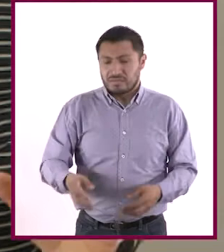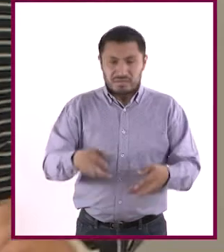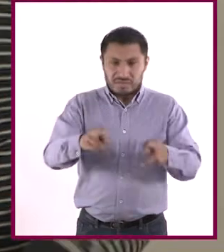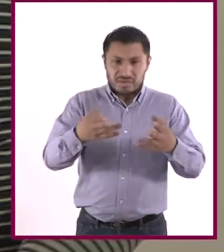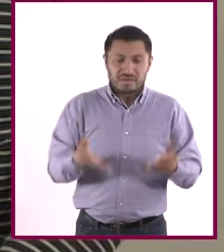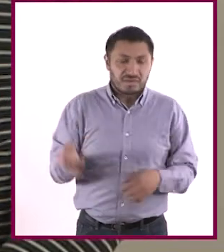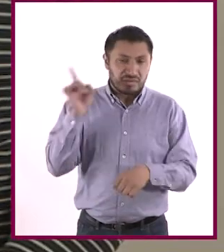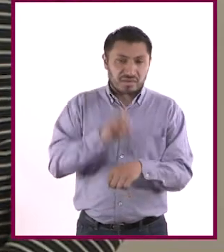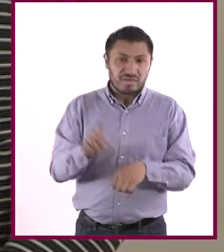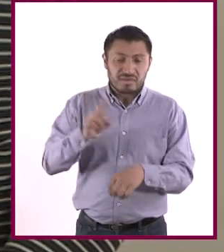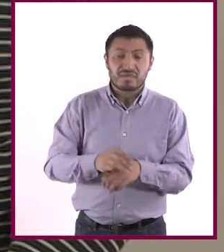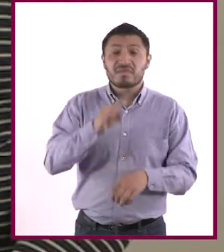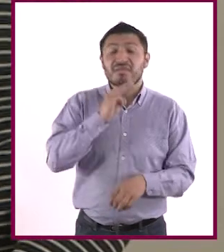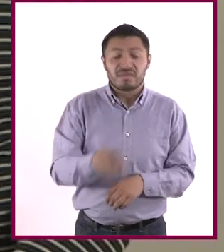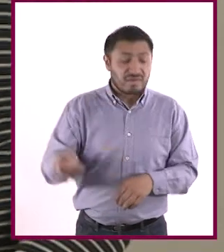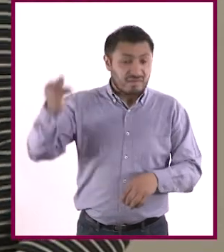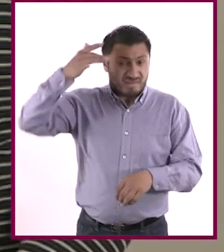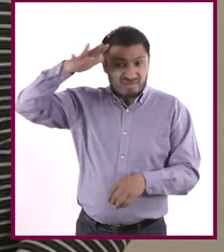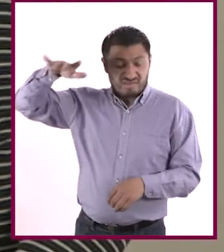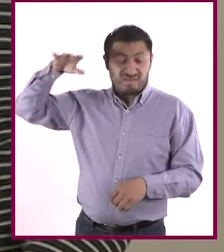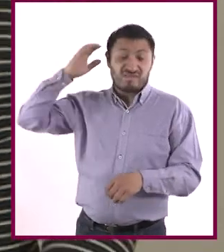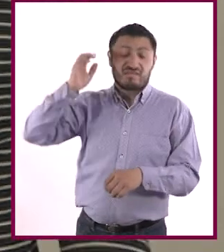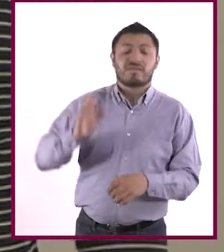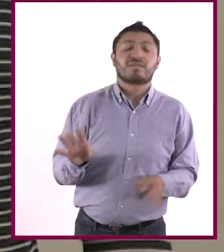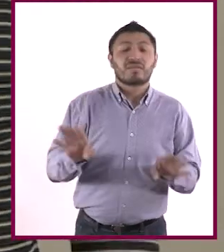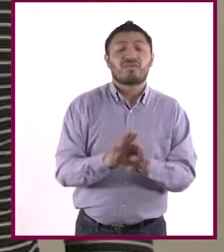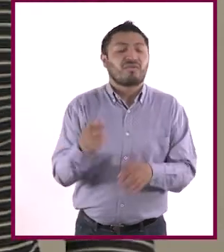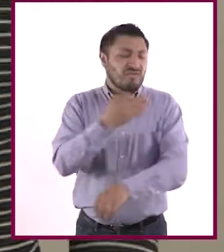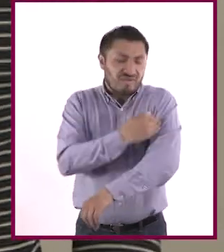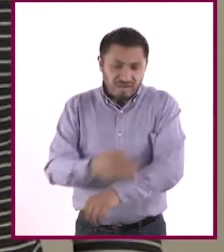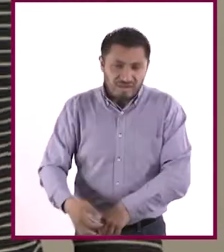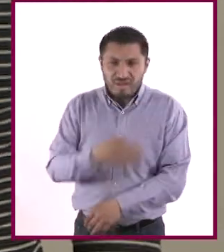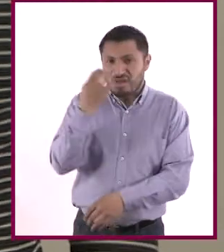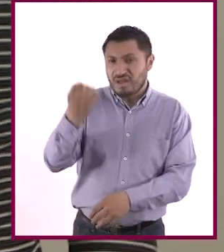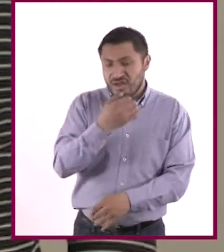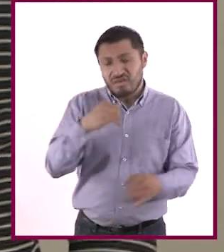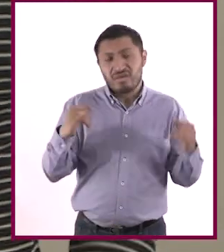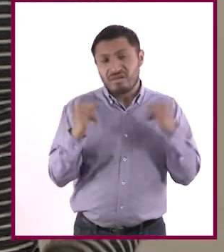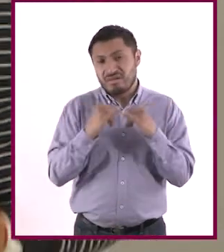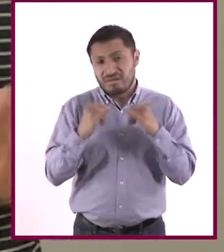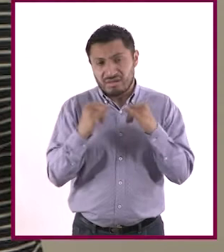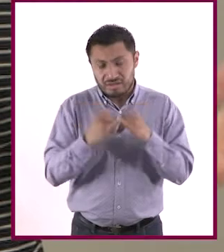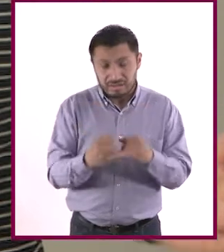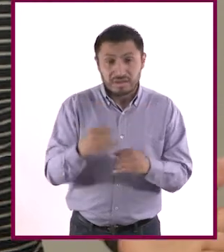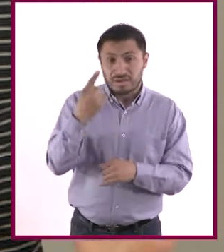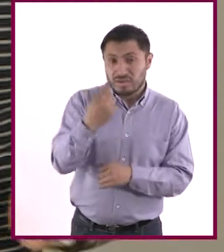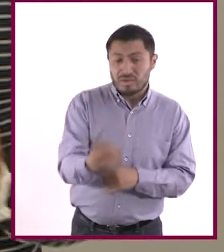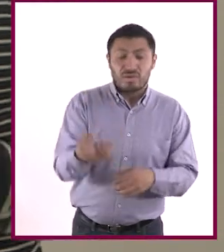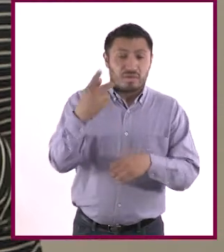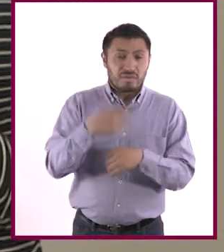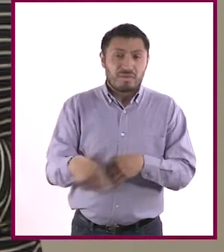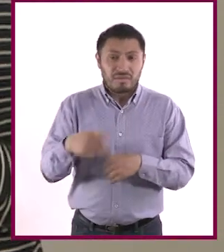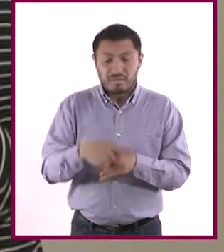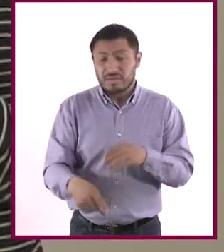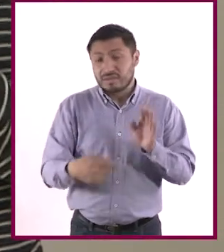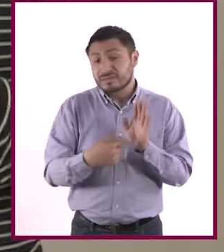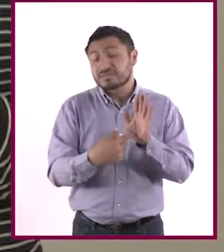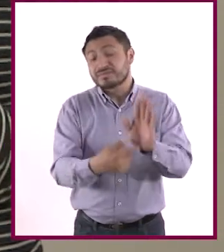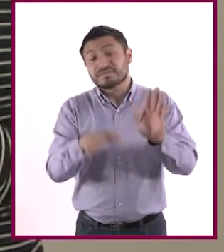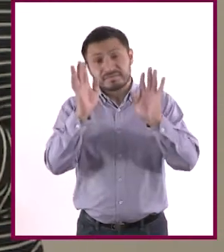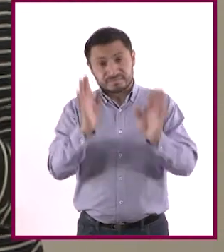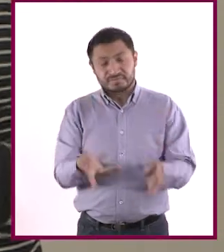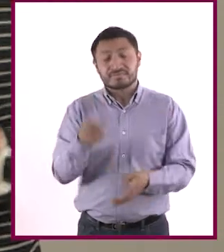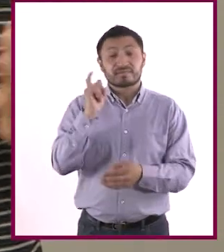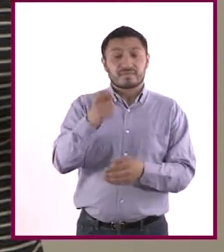los días mensajes adultistas, en sus familias, en la escuela, en las instituciones. Y uno de los riesgos comprobados es que al